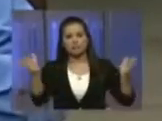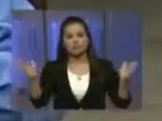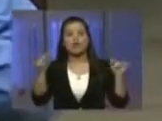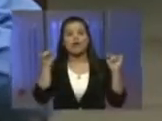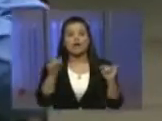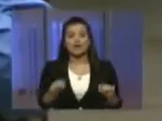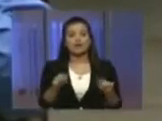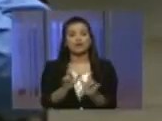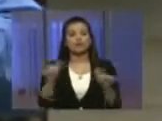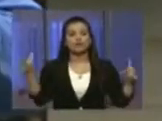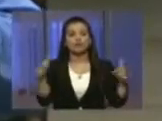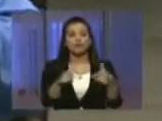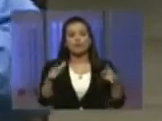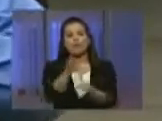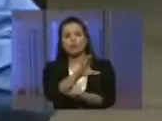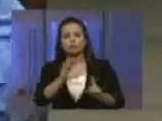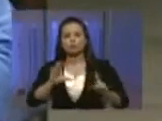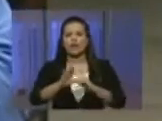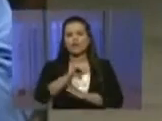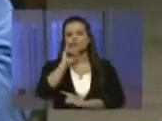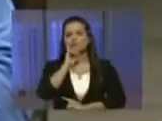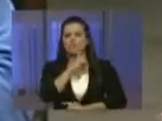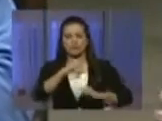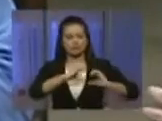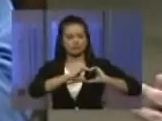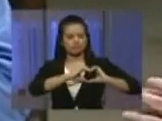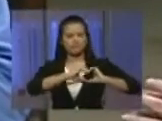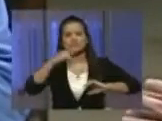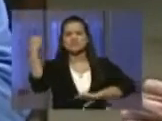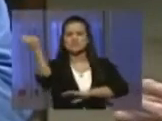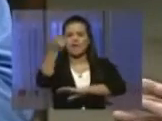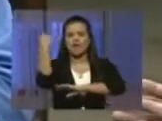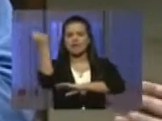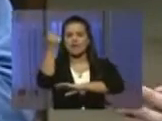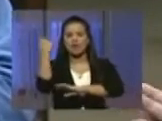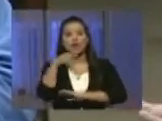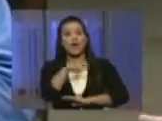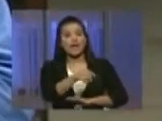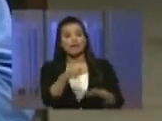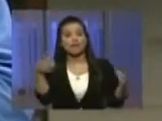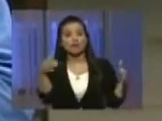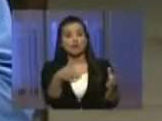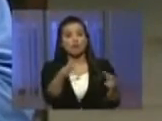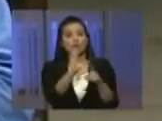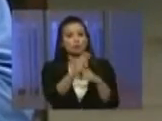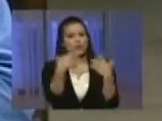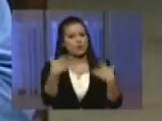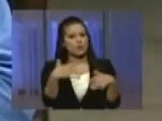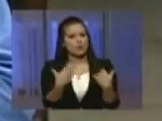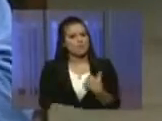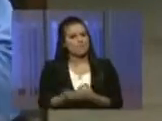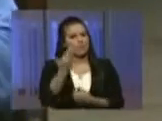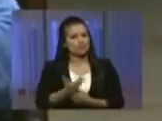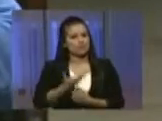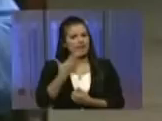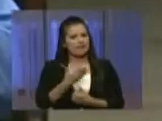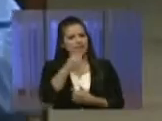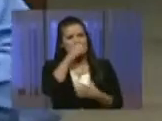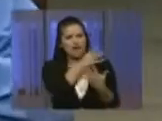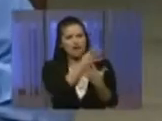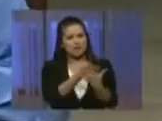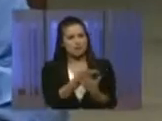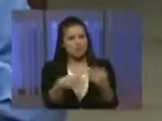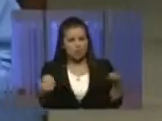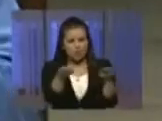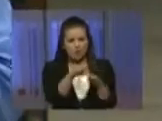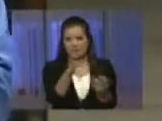cultural corazón llanero creo que va a ser uno de los movimientos culturales más importantes del siglo XXI venezolano ya lo empieza